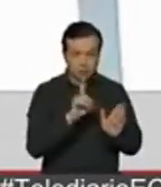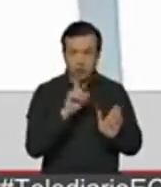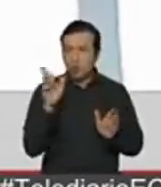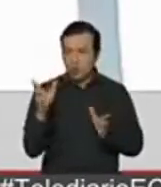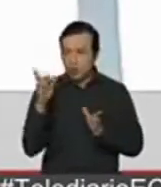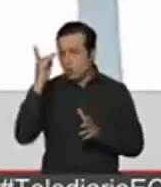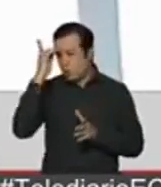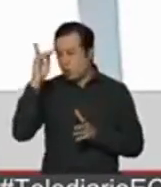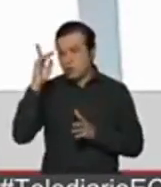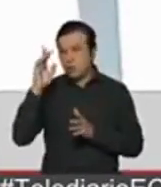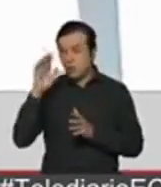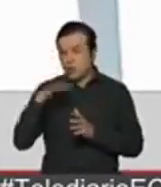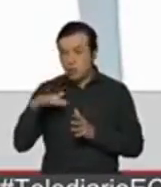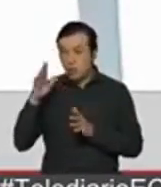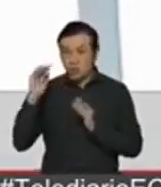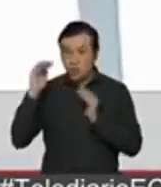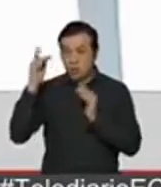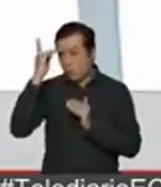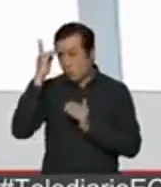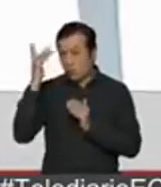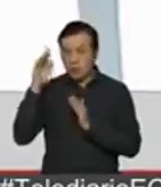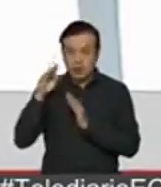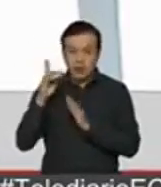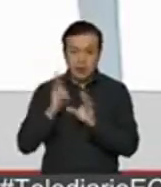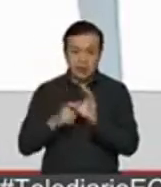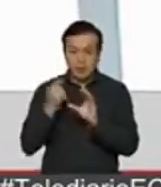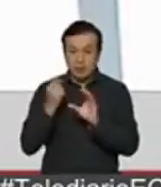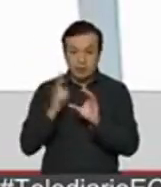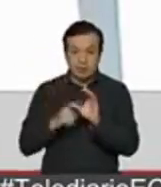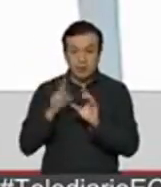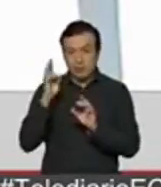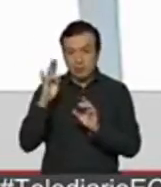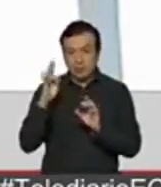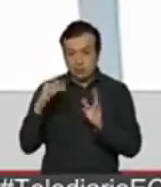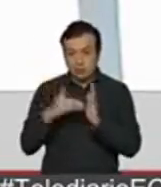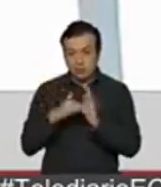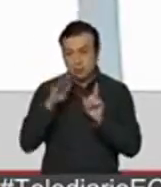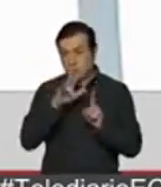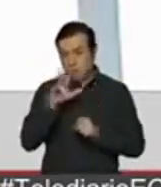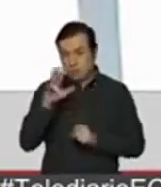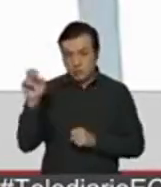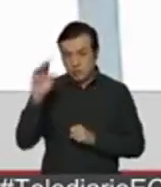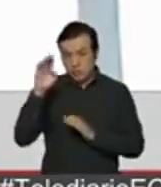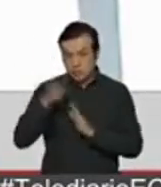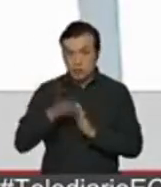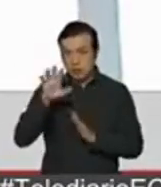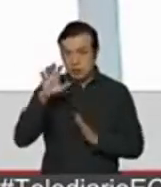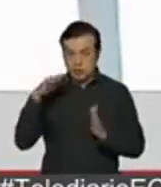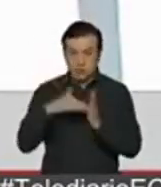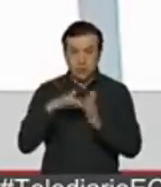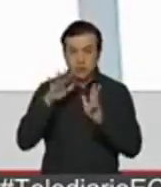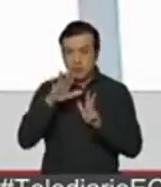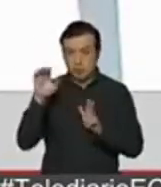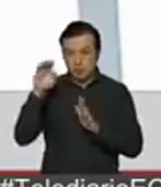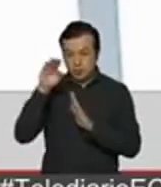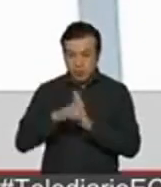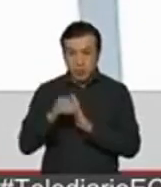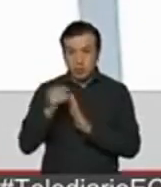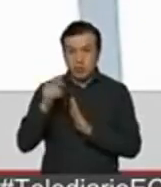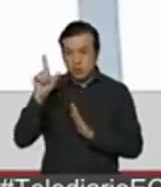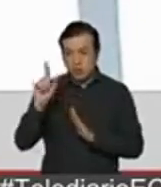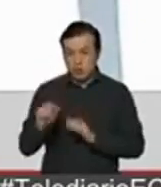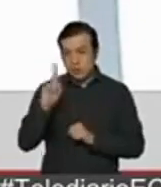el caso de los bonos soberanos. Uh-huh. El capital pasó de 17.300 a 15.800 millones, lo que significó un descuento